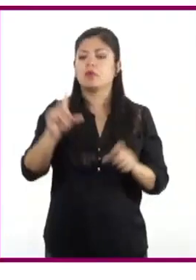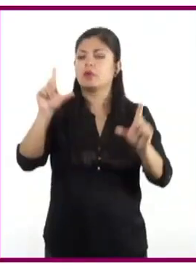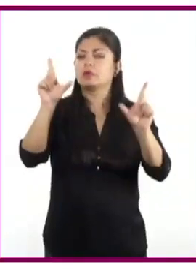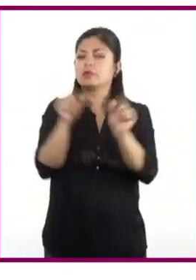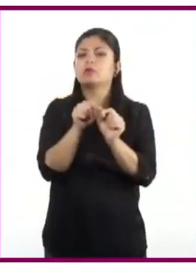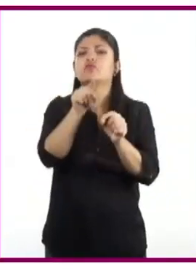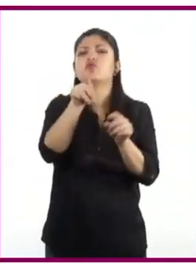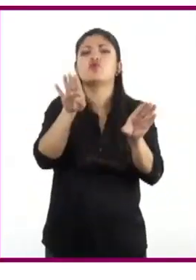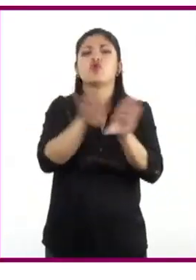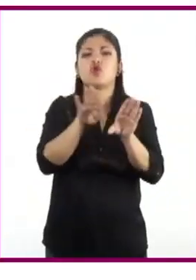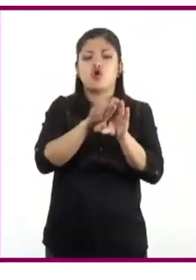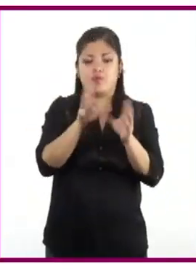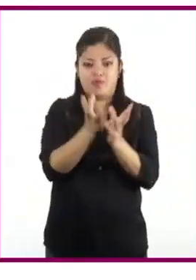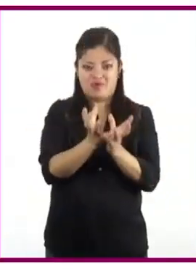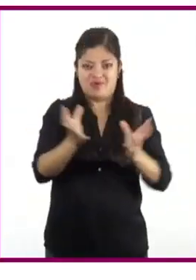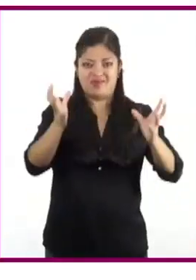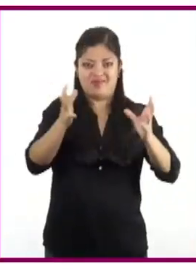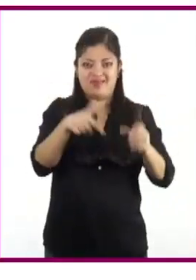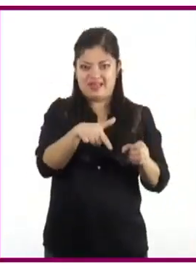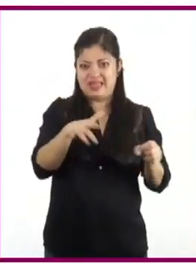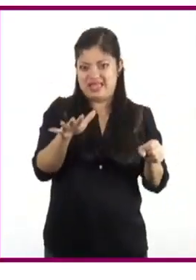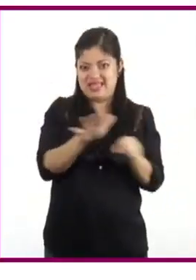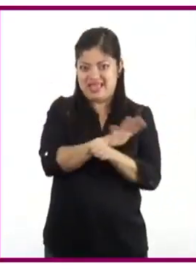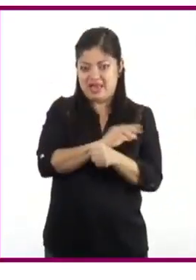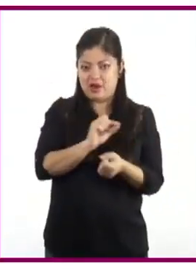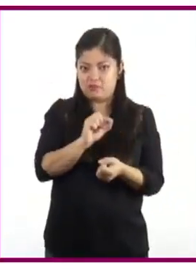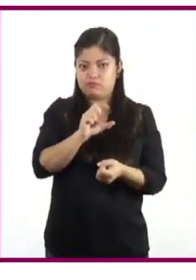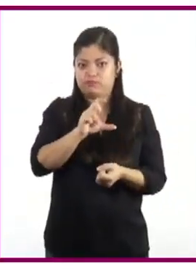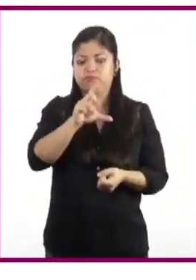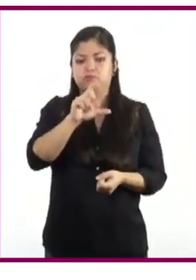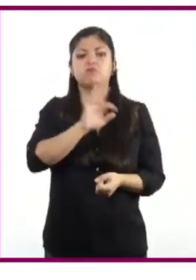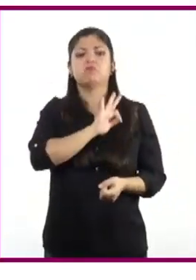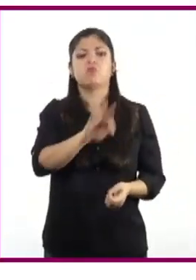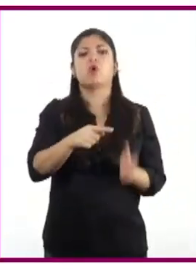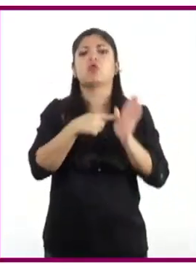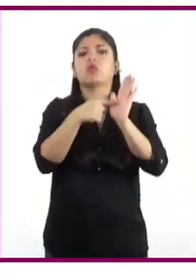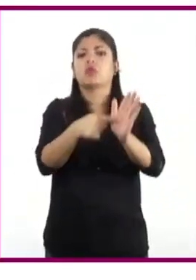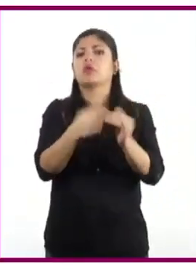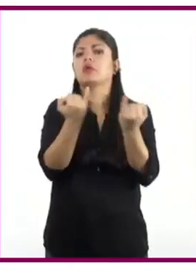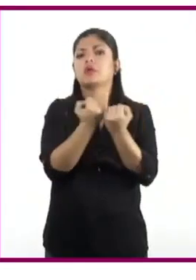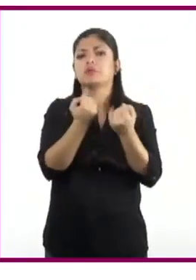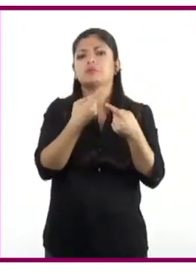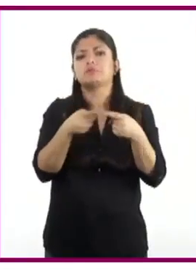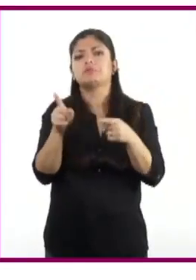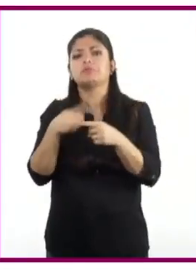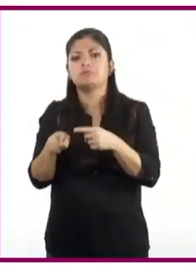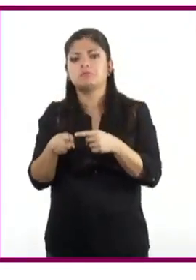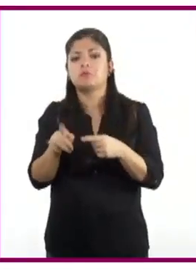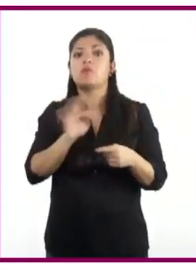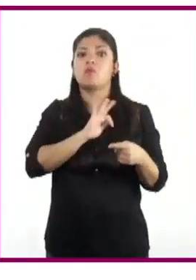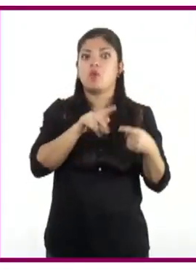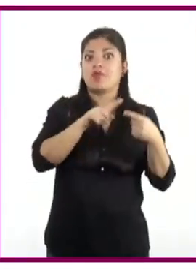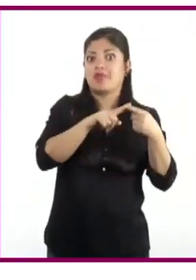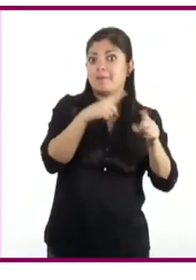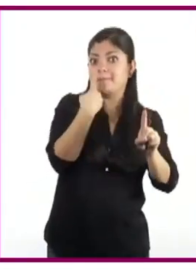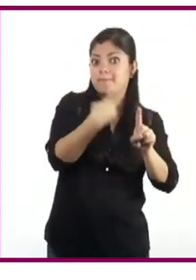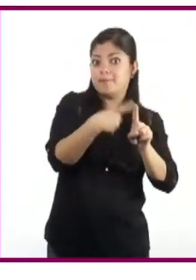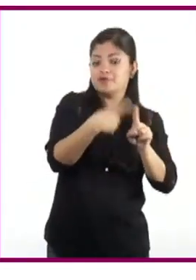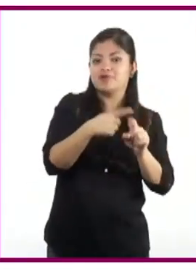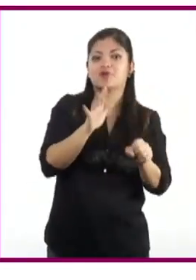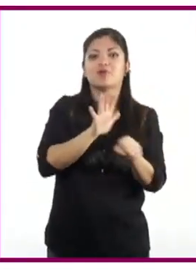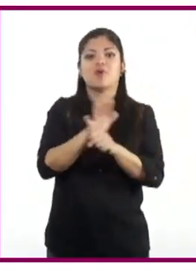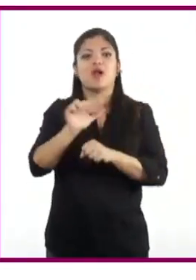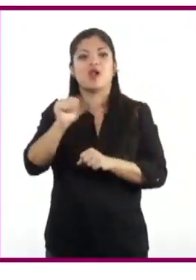de un recipiente tiene diferentes maneras de ser representado, con ventajas y desventajas.